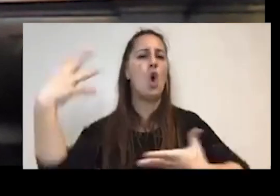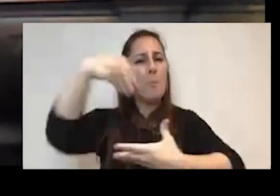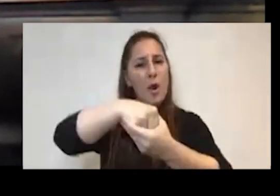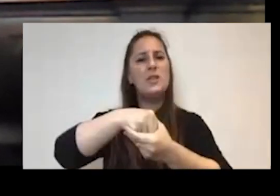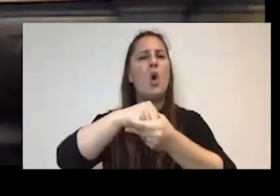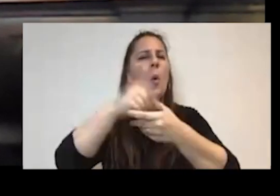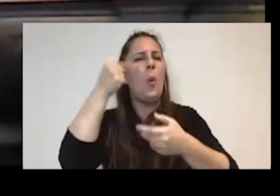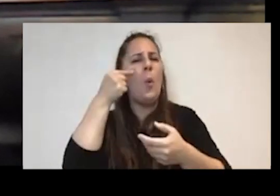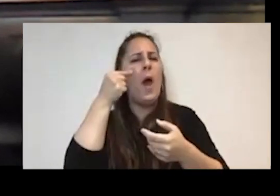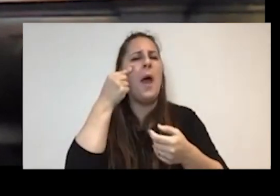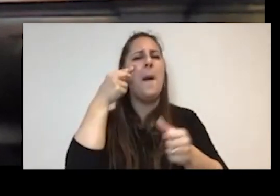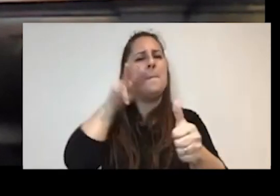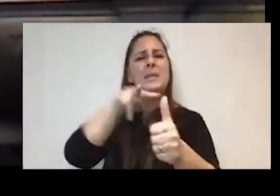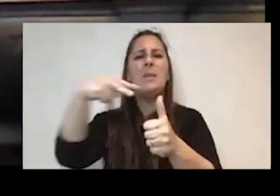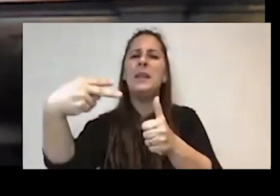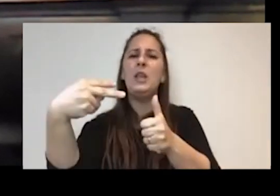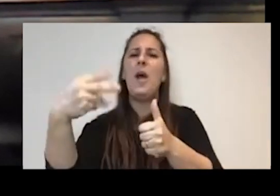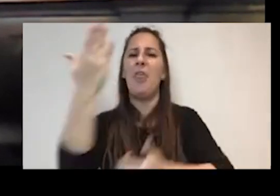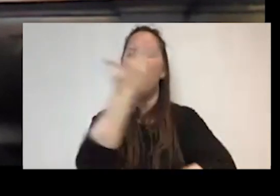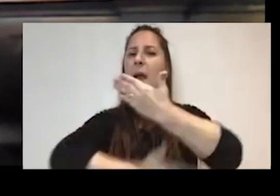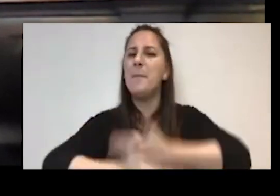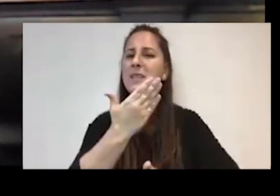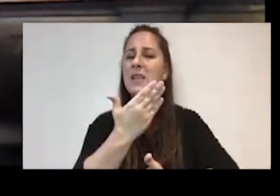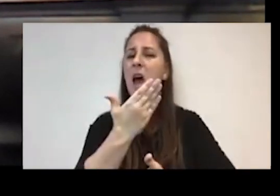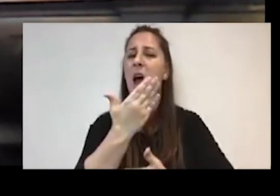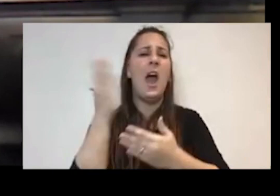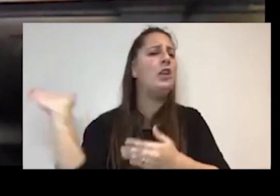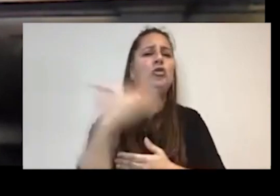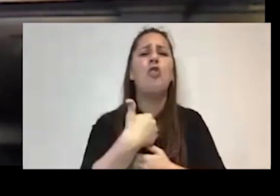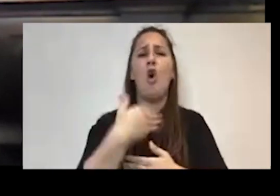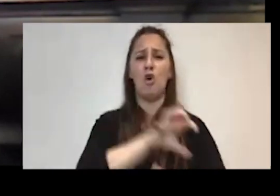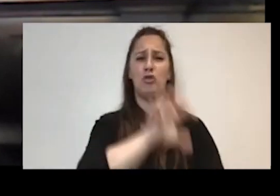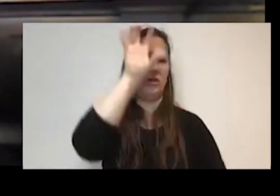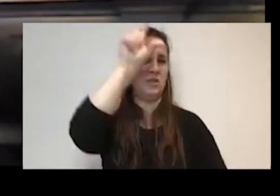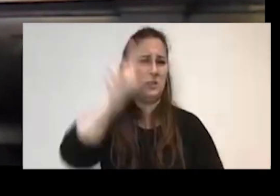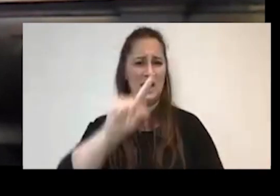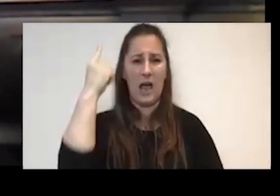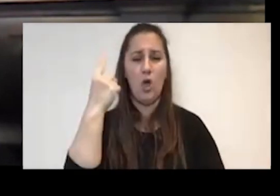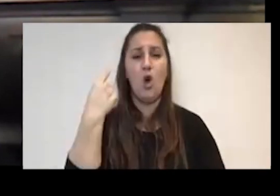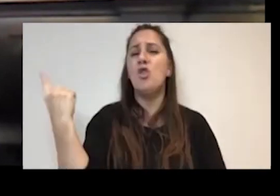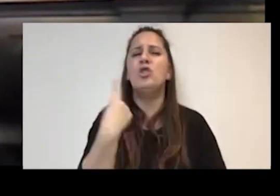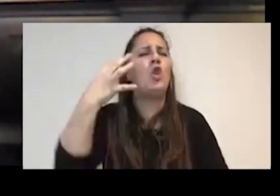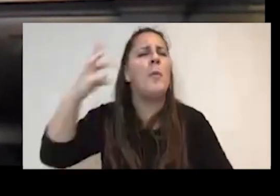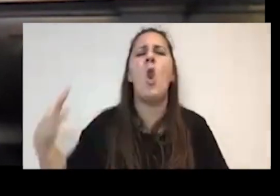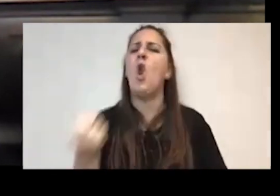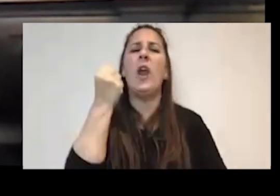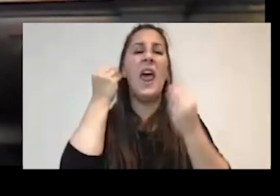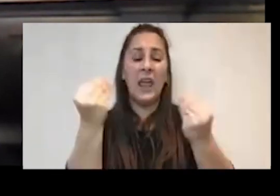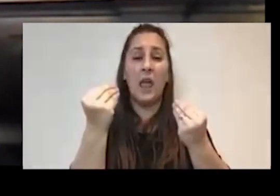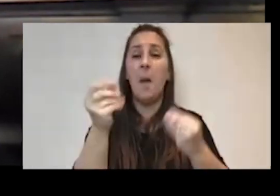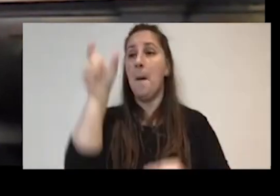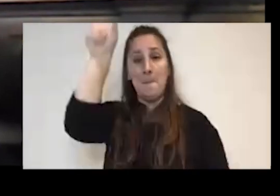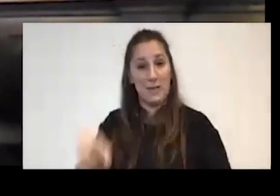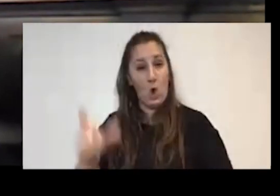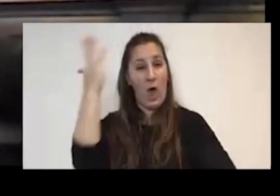incorporación de la perspectiva de la discapacidad en todo el quehacer del Estado. Nosotros tenemos que lograr que ninguna persona, por